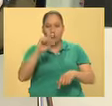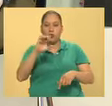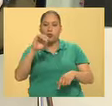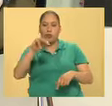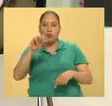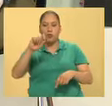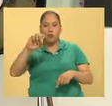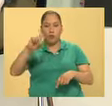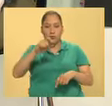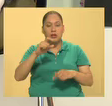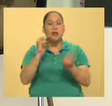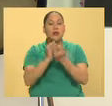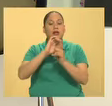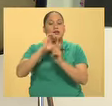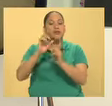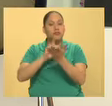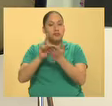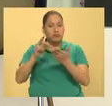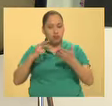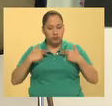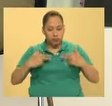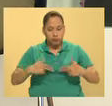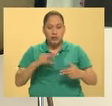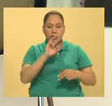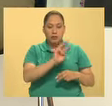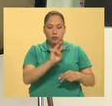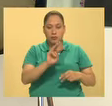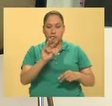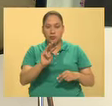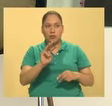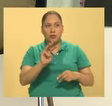derechofamiliarmexico.com.mx y la de la Comisión de Derechos Humanos es